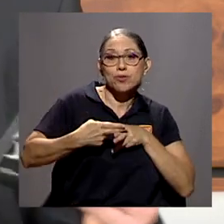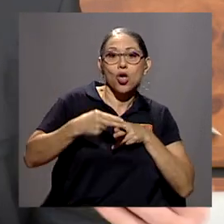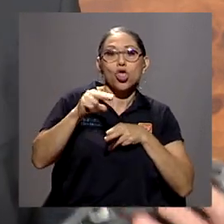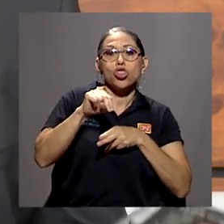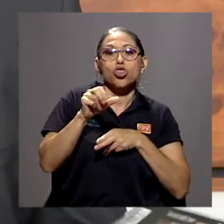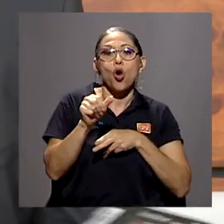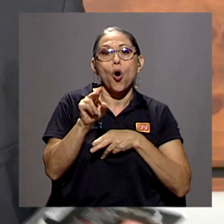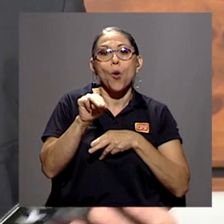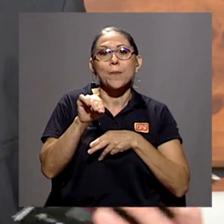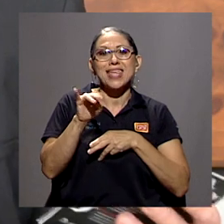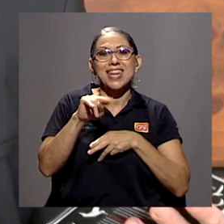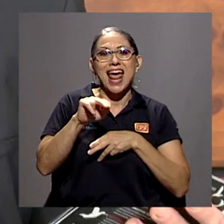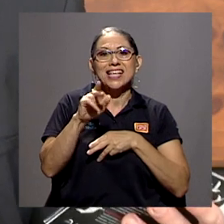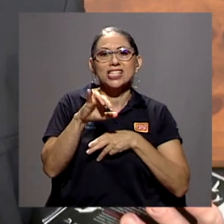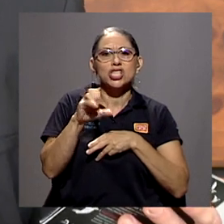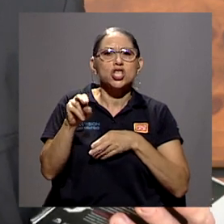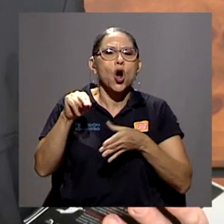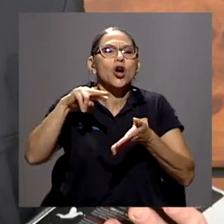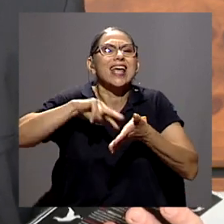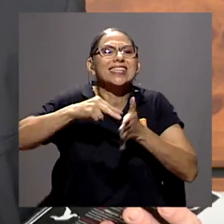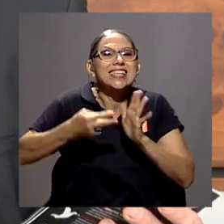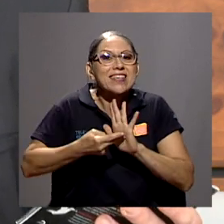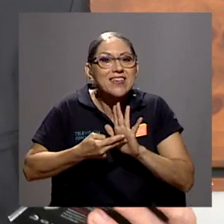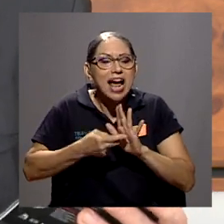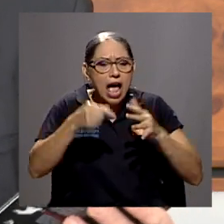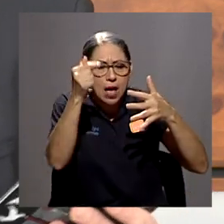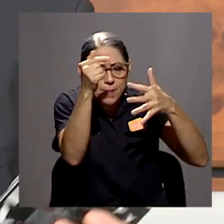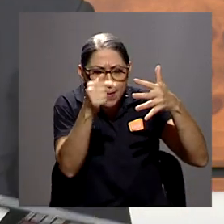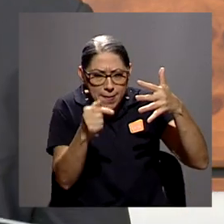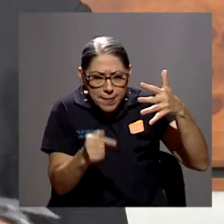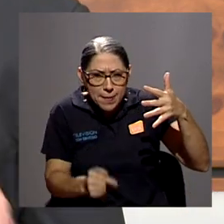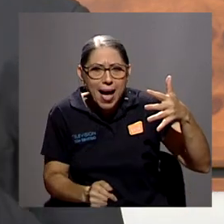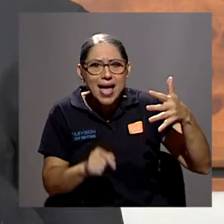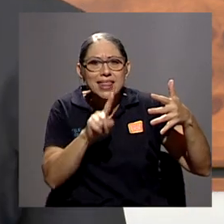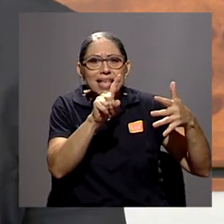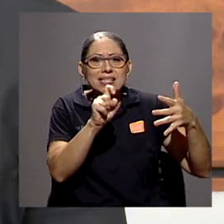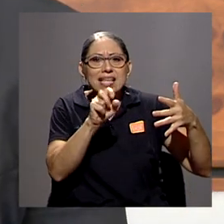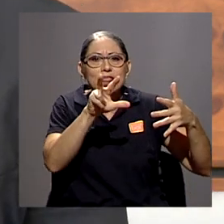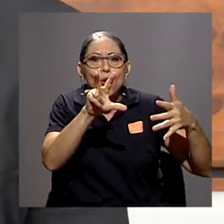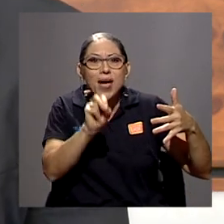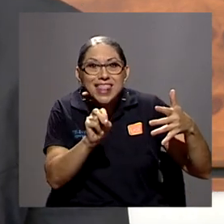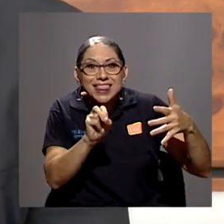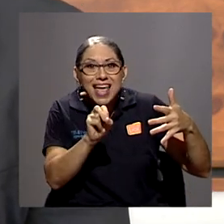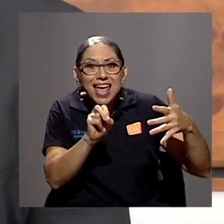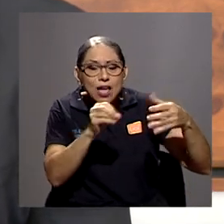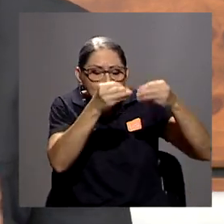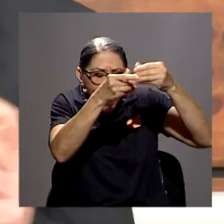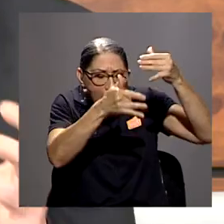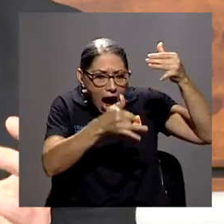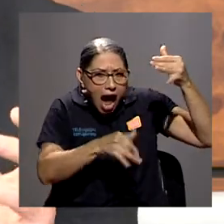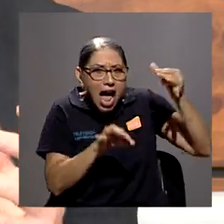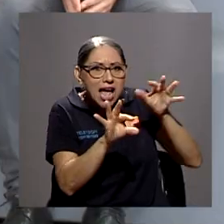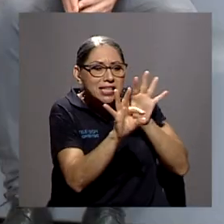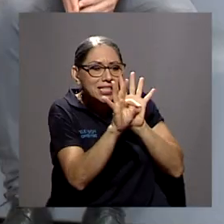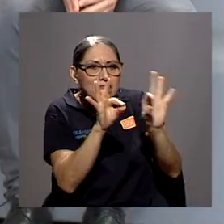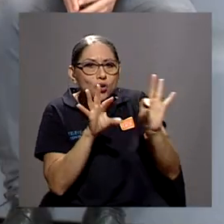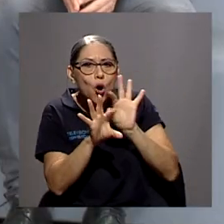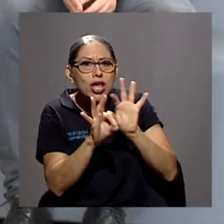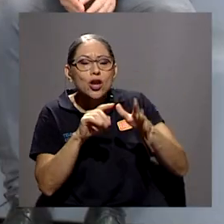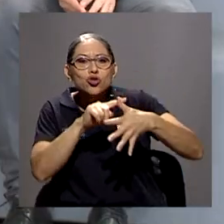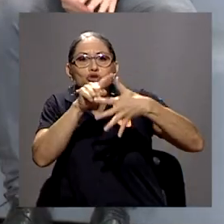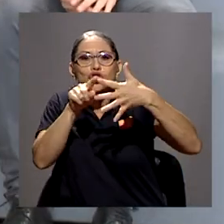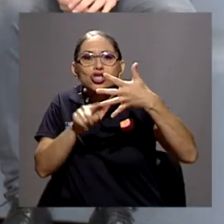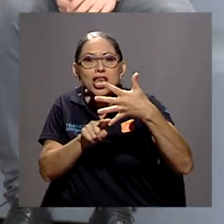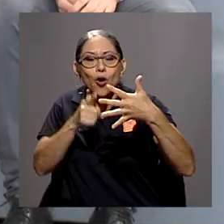que 120 230 producciones se escogieron 5 y nosotros quedamos en los primeros 5 entonces ya eso para nosotros